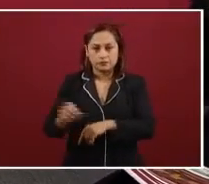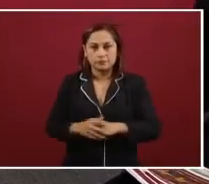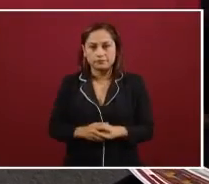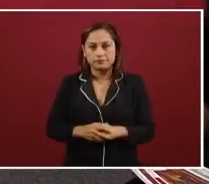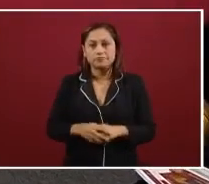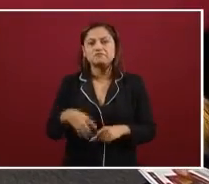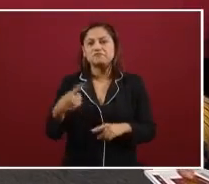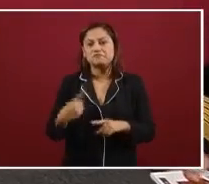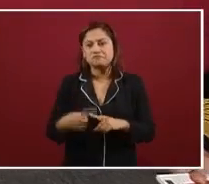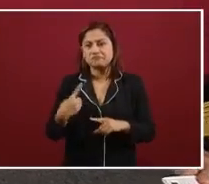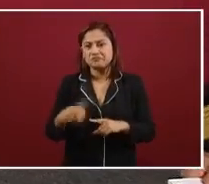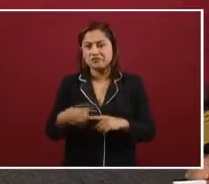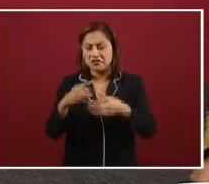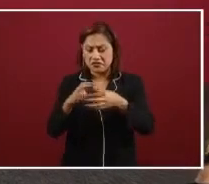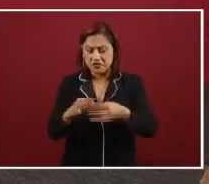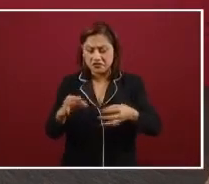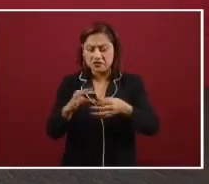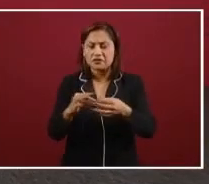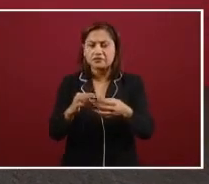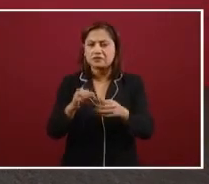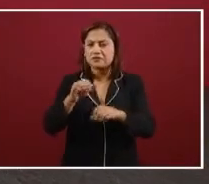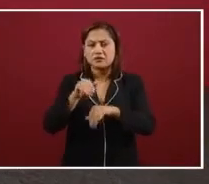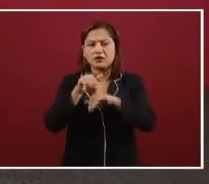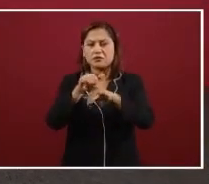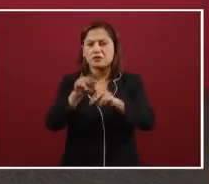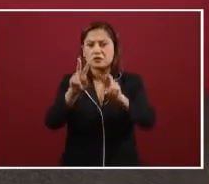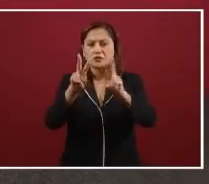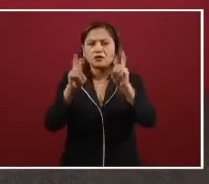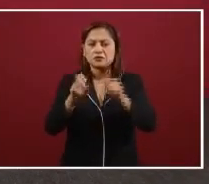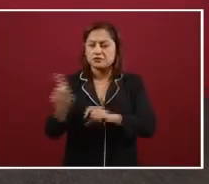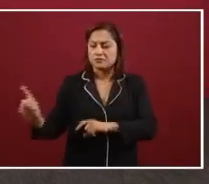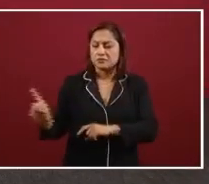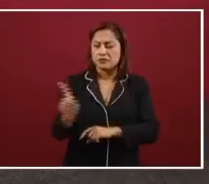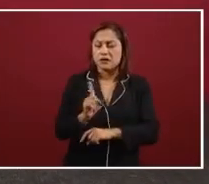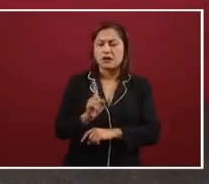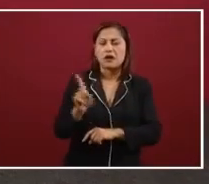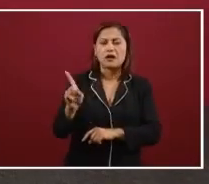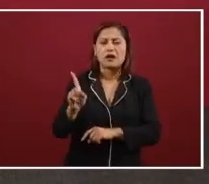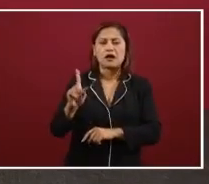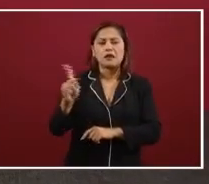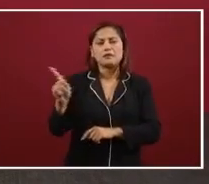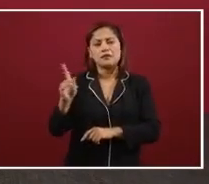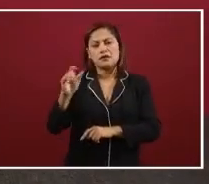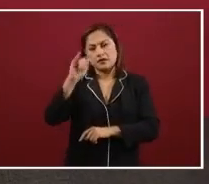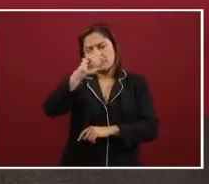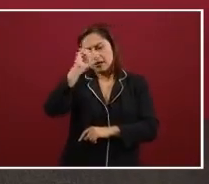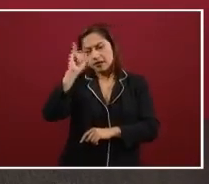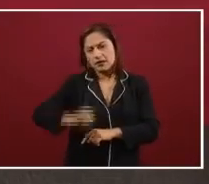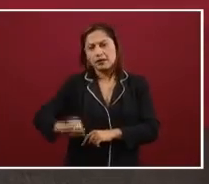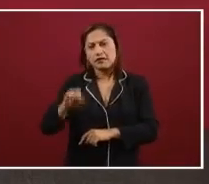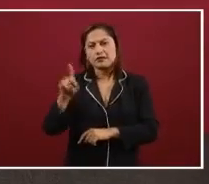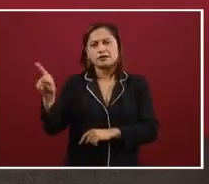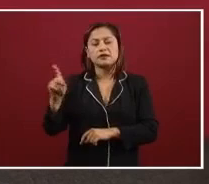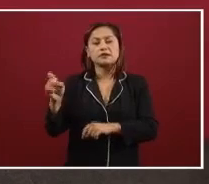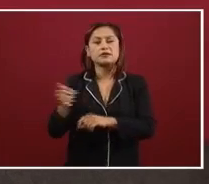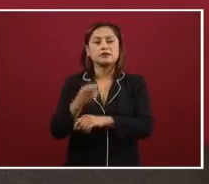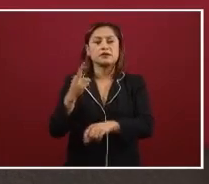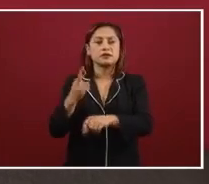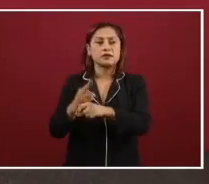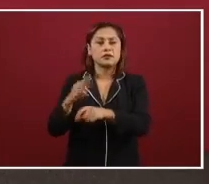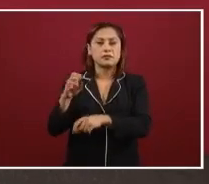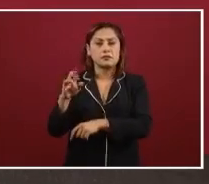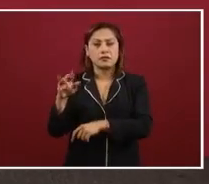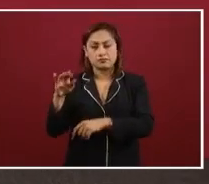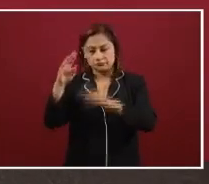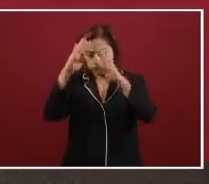informar el almirante Rafael Ojeda Durán, secretario de Marina,